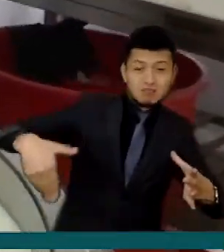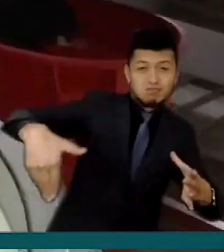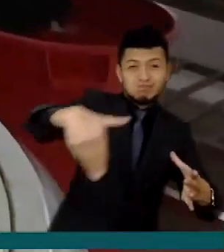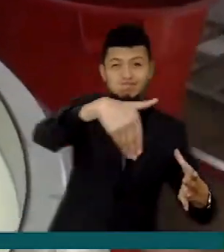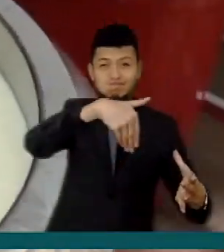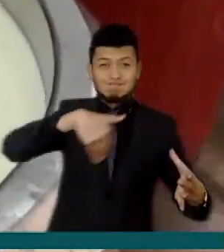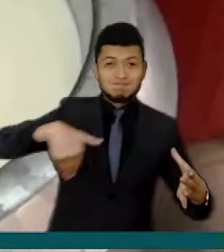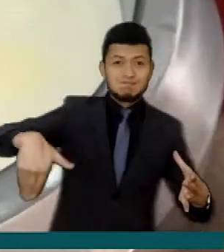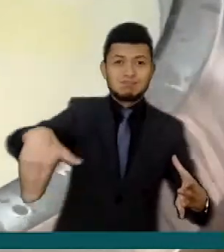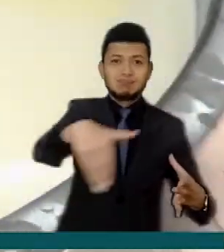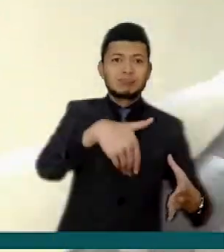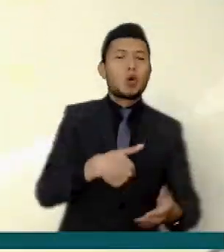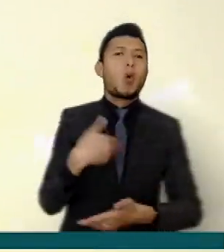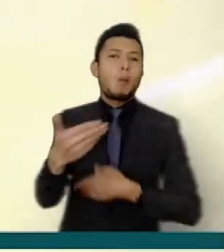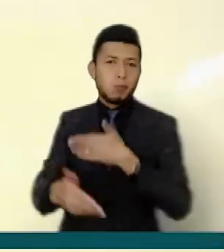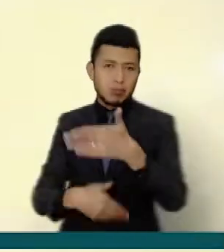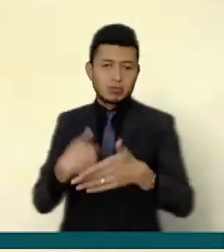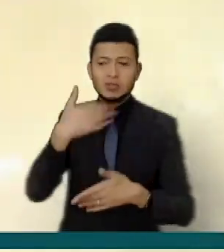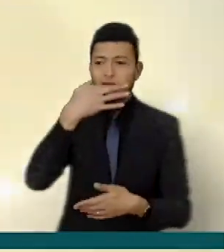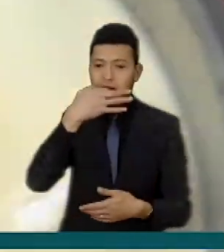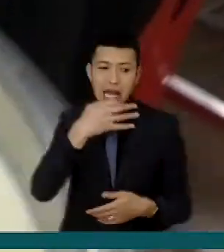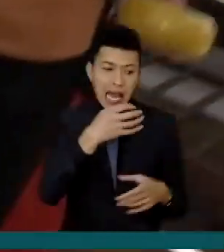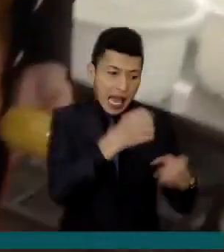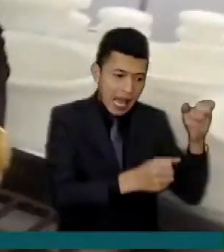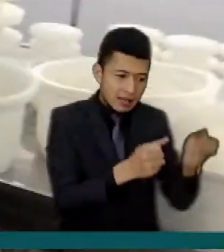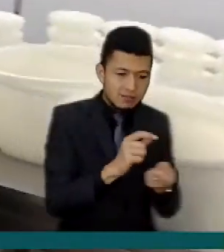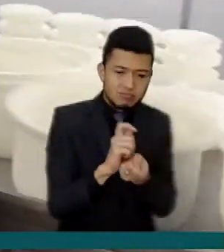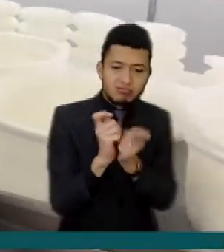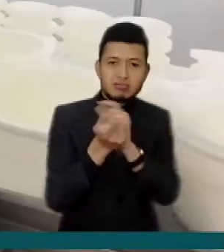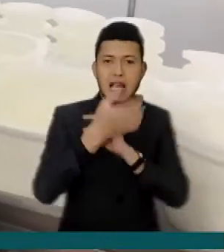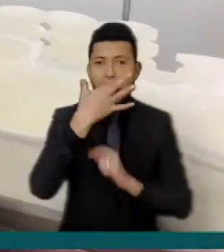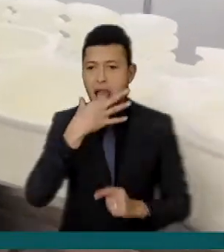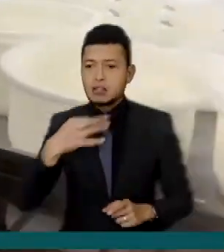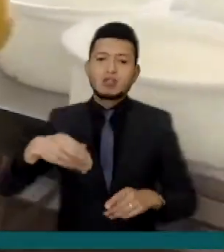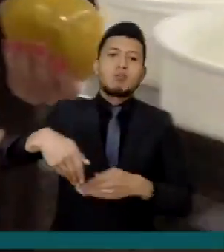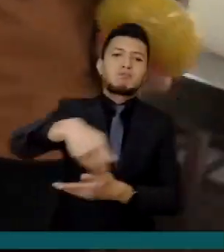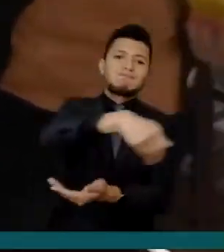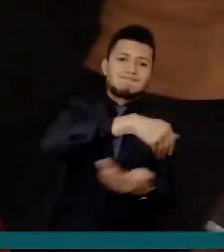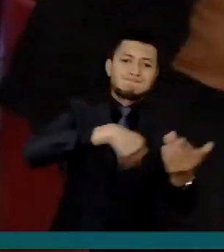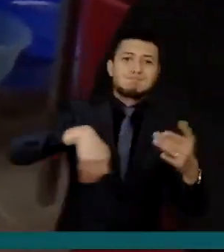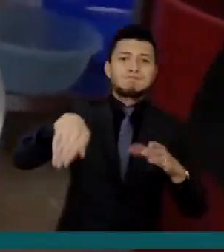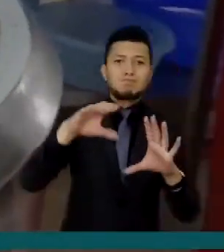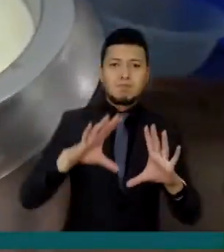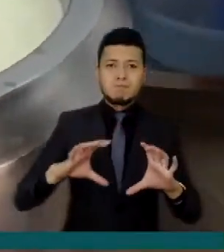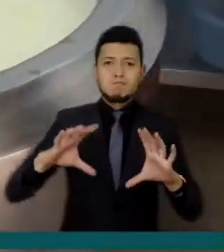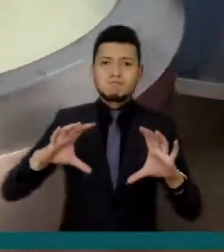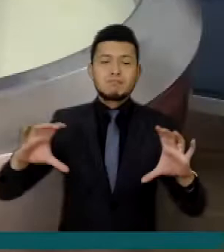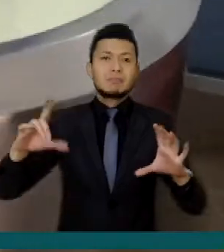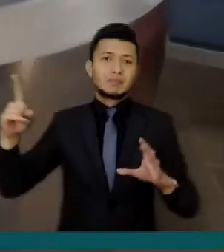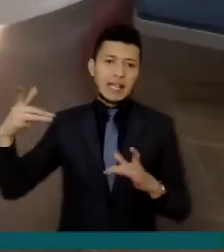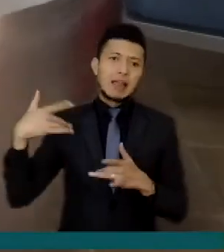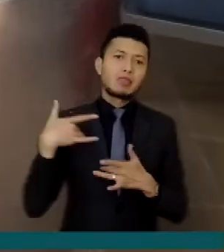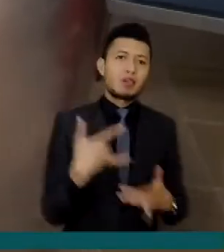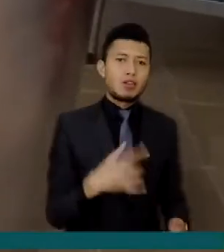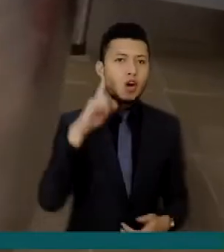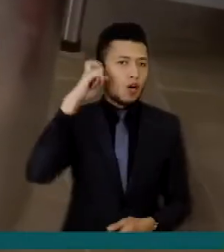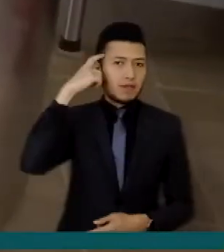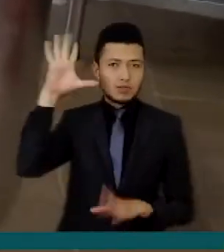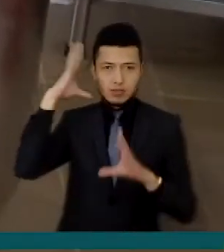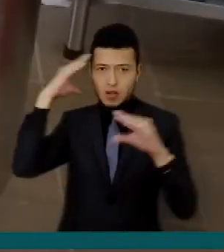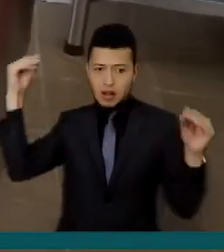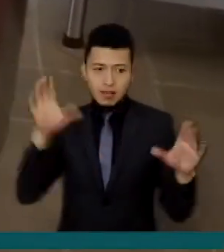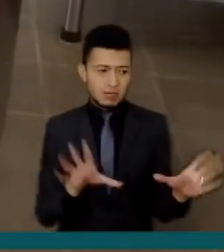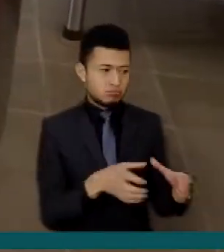encargada de llevar a cabo el proceso de cuajado que convierte la leche en queso. Y es una de las máquinas donadas por el gobierno de Holanda a